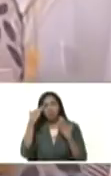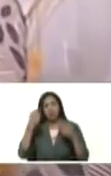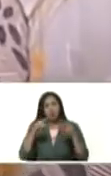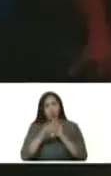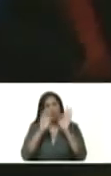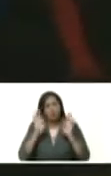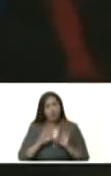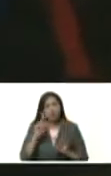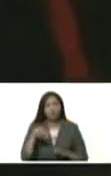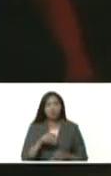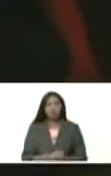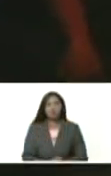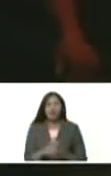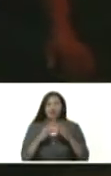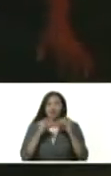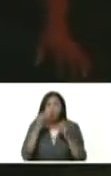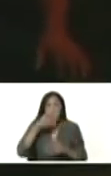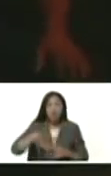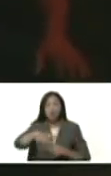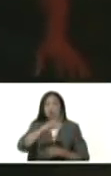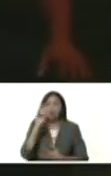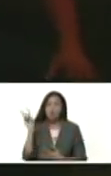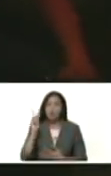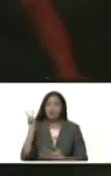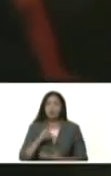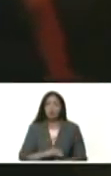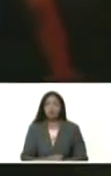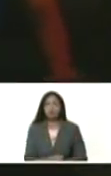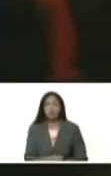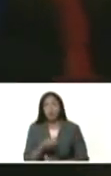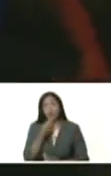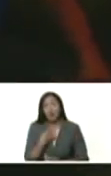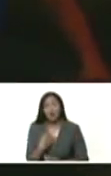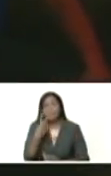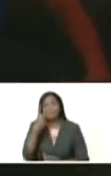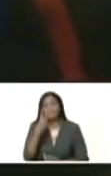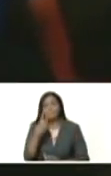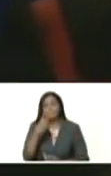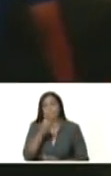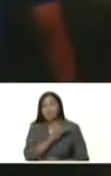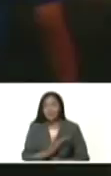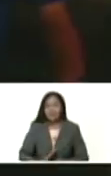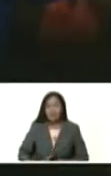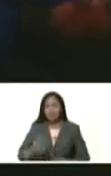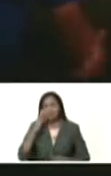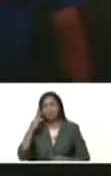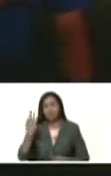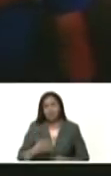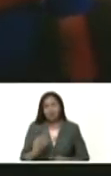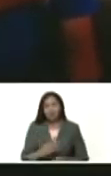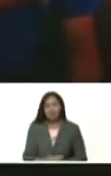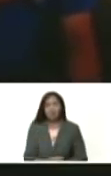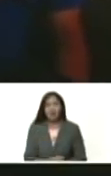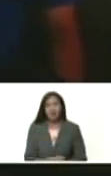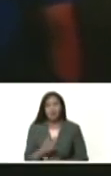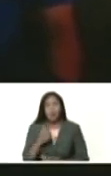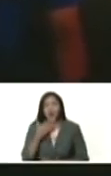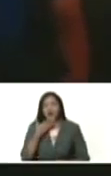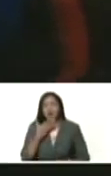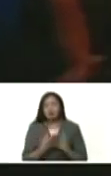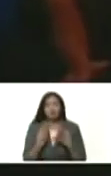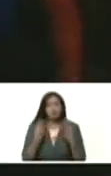Amílcar, y a todo el pueblo de Venezuela. Bueno, mi presidente, realmente agradecido